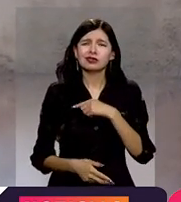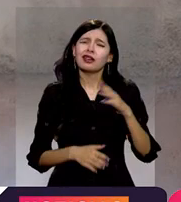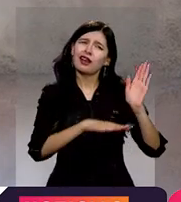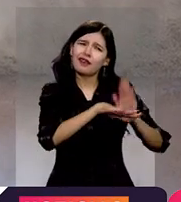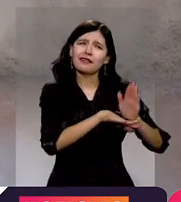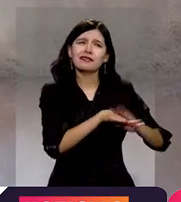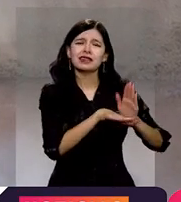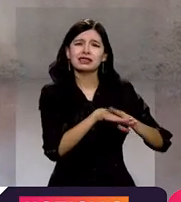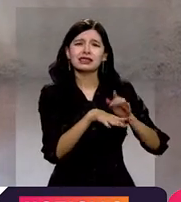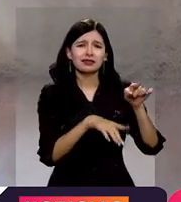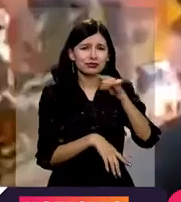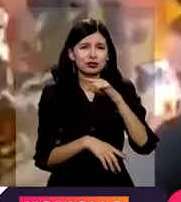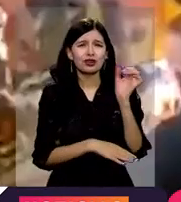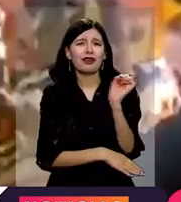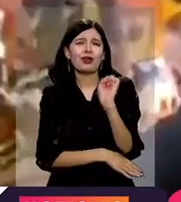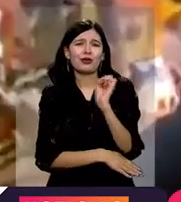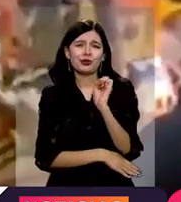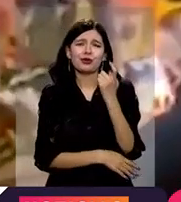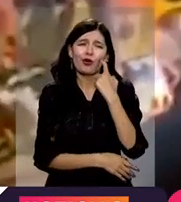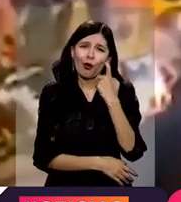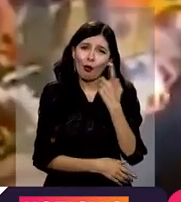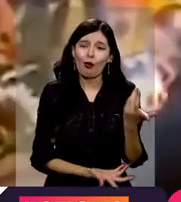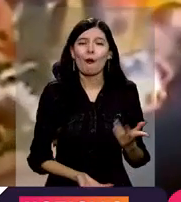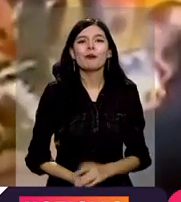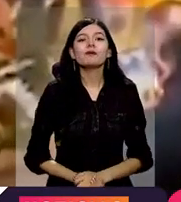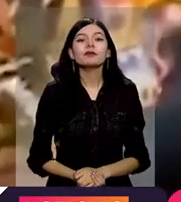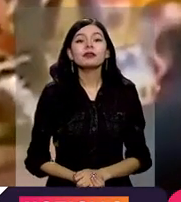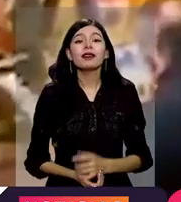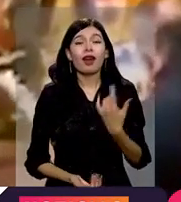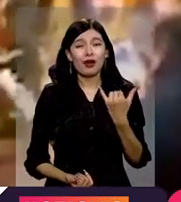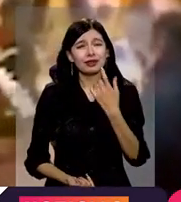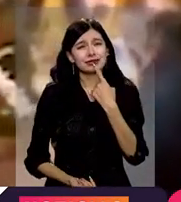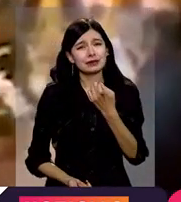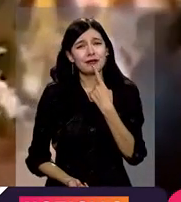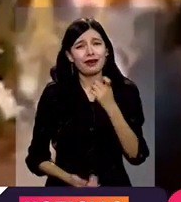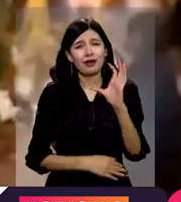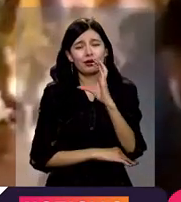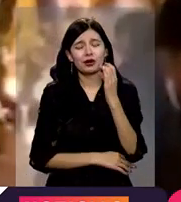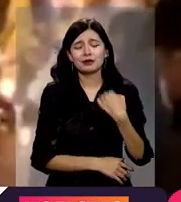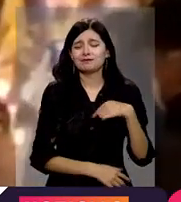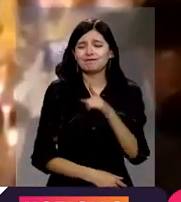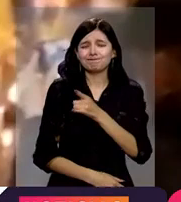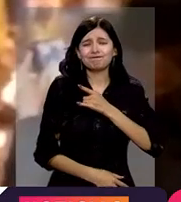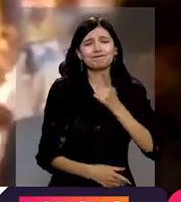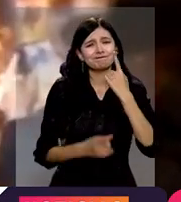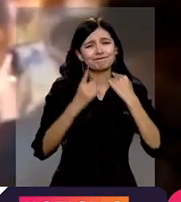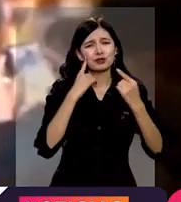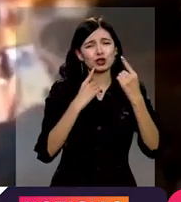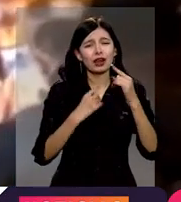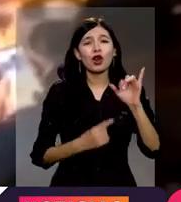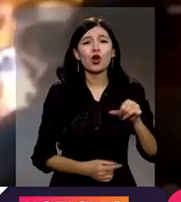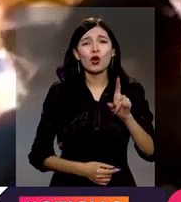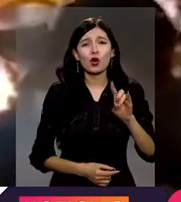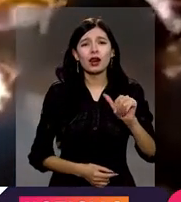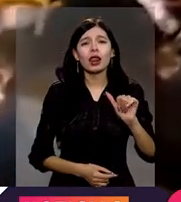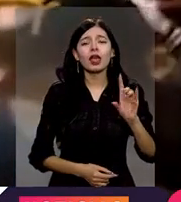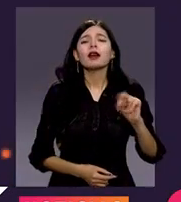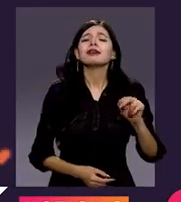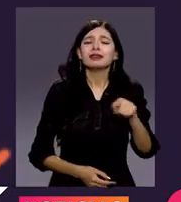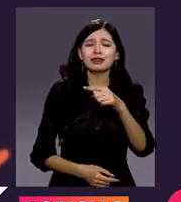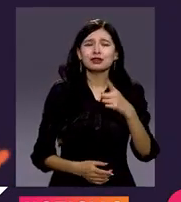llamado de atención para todos ellos. Hoy en Zipaquirá y Colombia lloramos a Julián Esteban, un joven que representaba la ilusión,